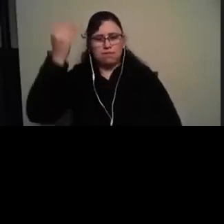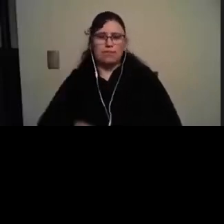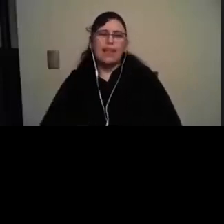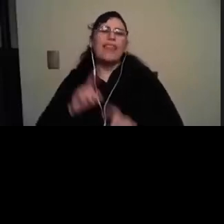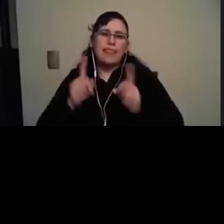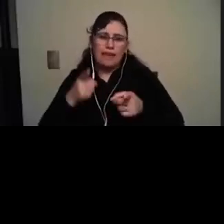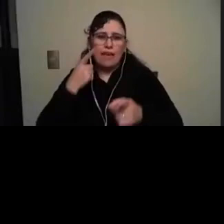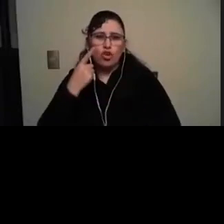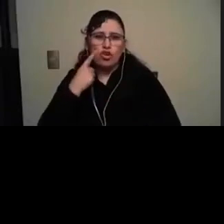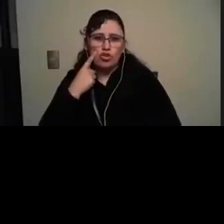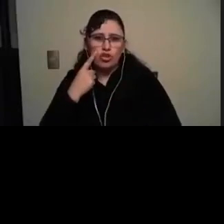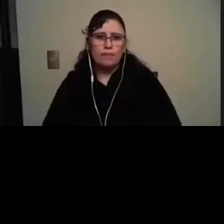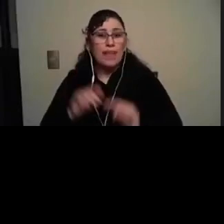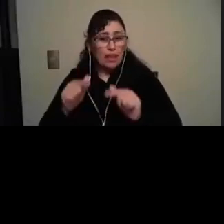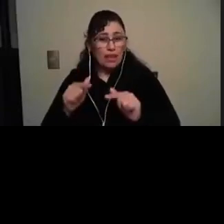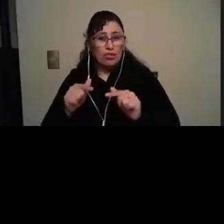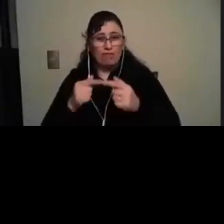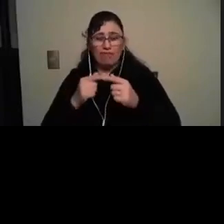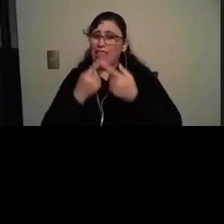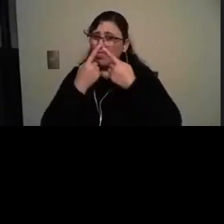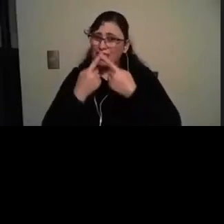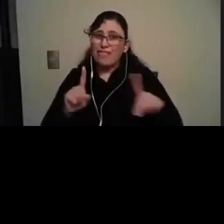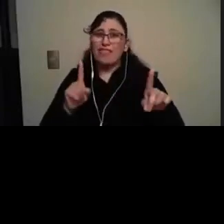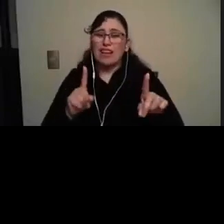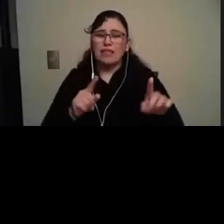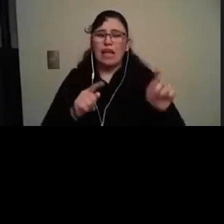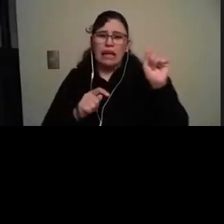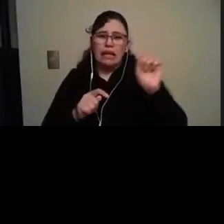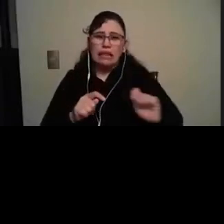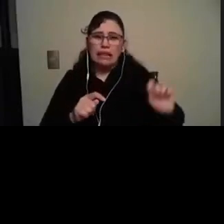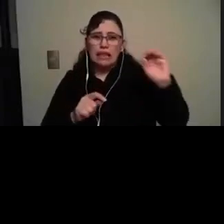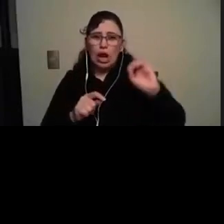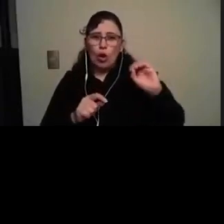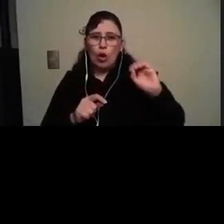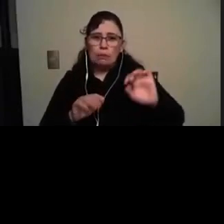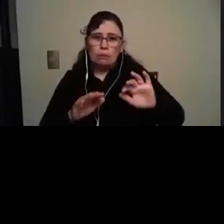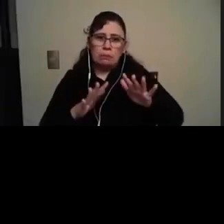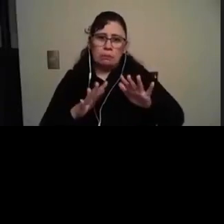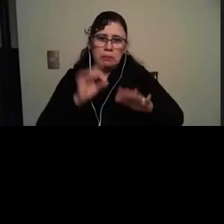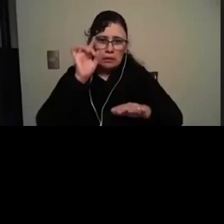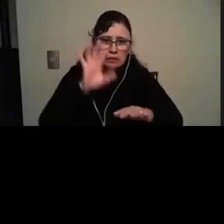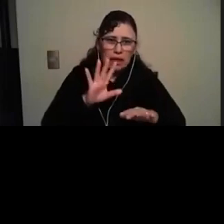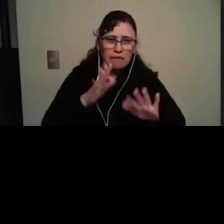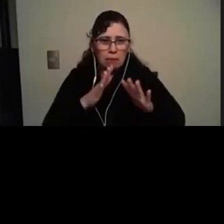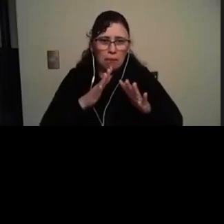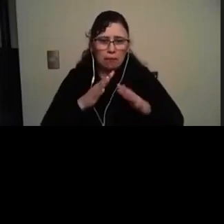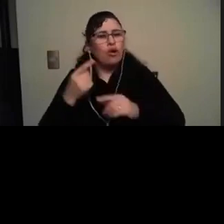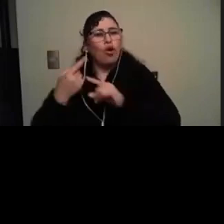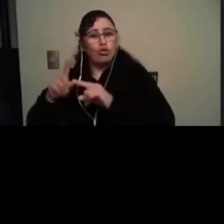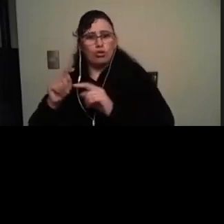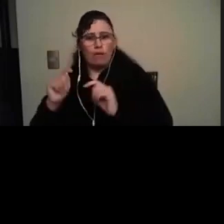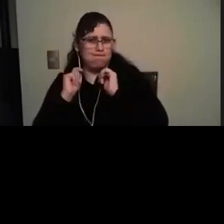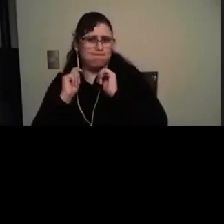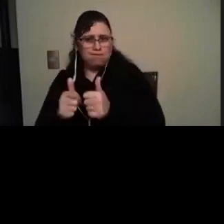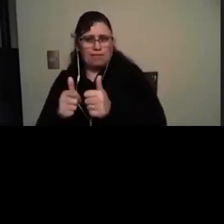clínicamente yo considero que marca mucha diferencia, ¿ya? Entonces, tratar niños con parálisis cerebral requiere como